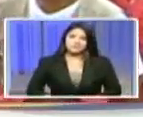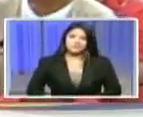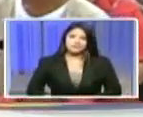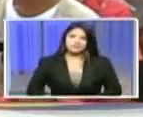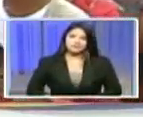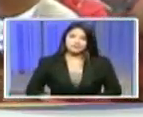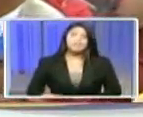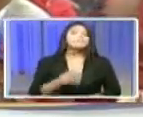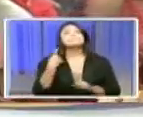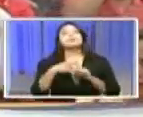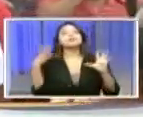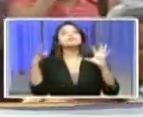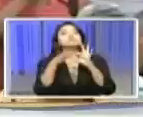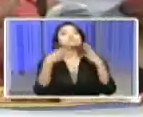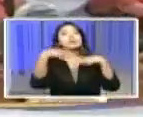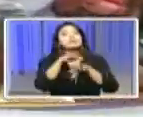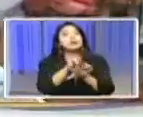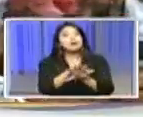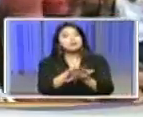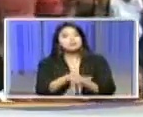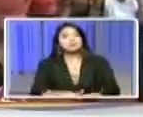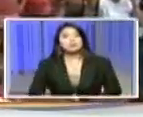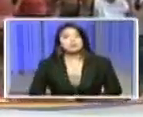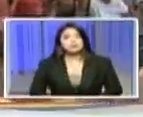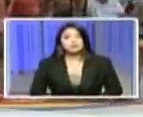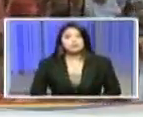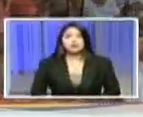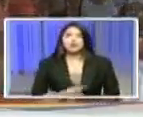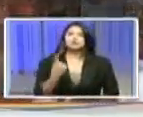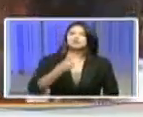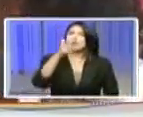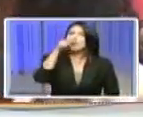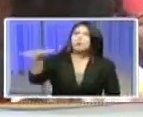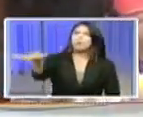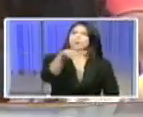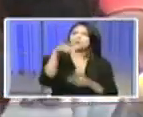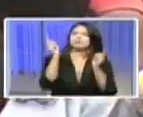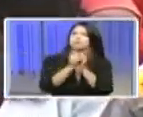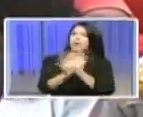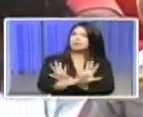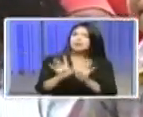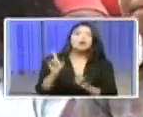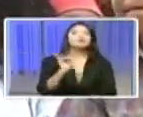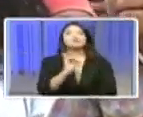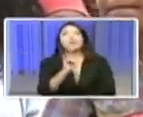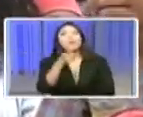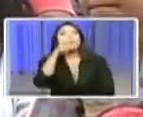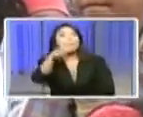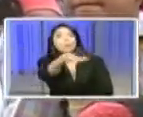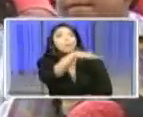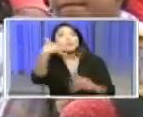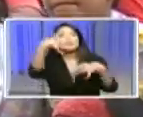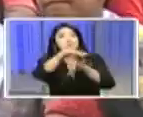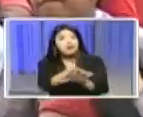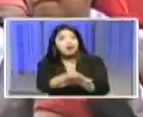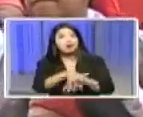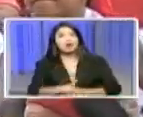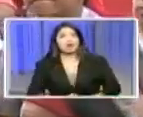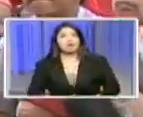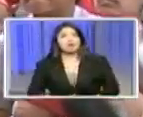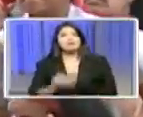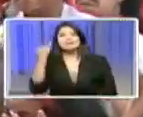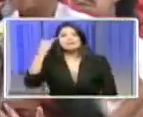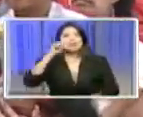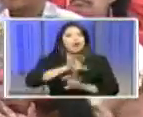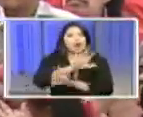de cohesión. No solo un pueblo en la calle, es un pueblo cohesionado, con una idea